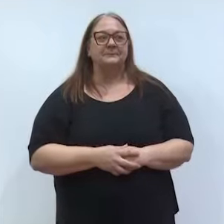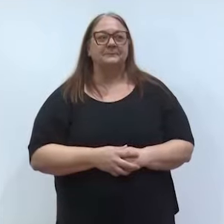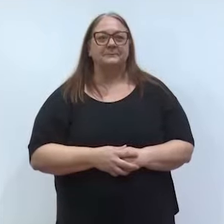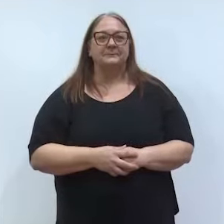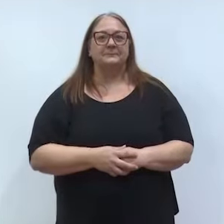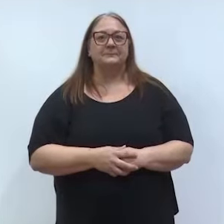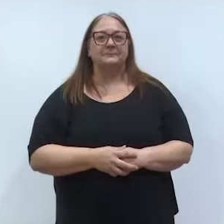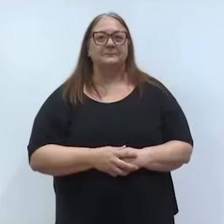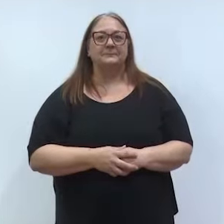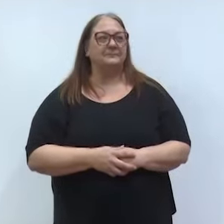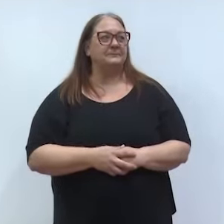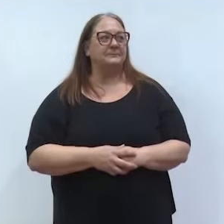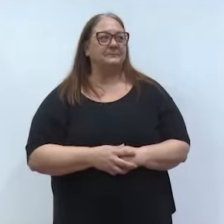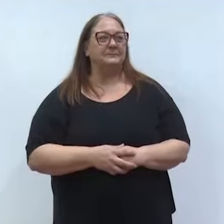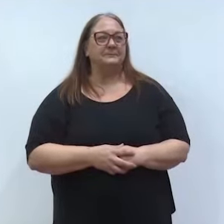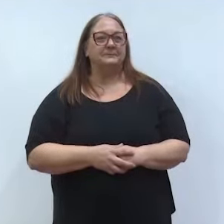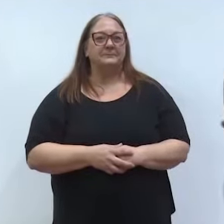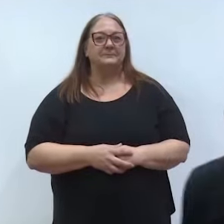Hola qué tal